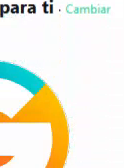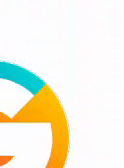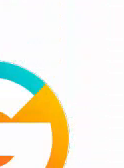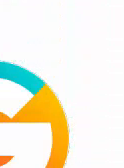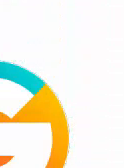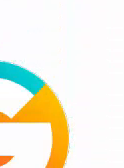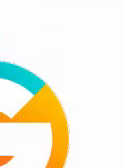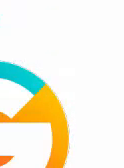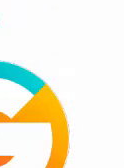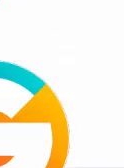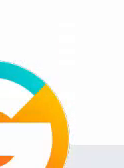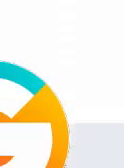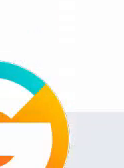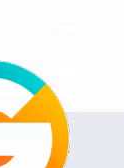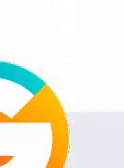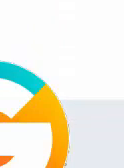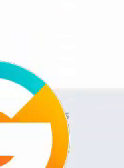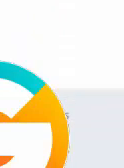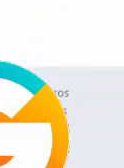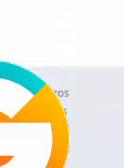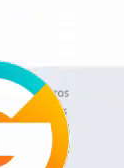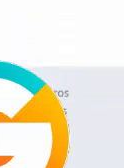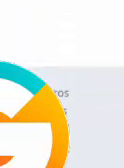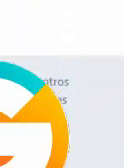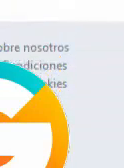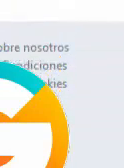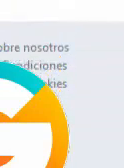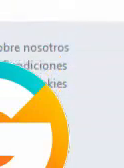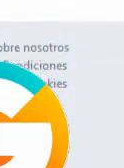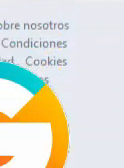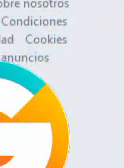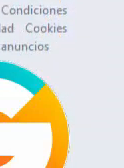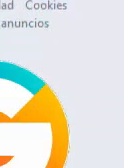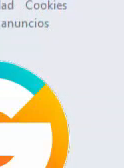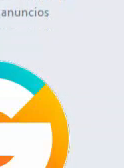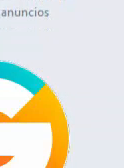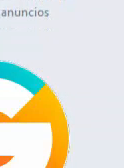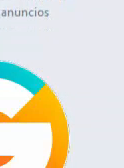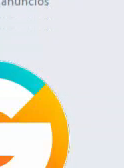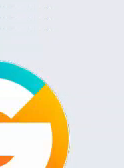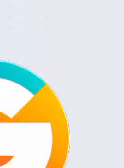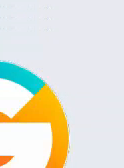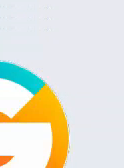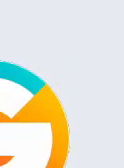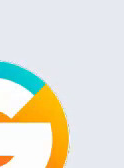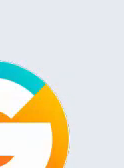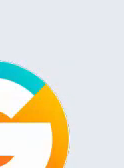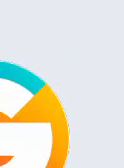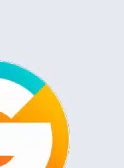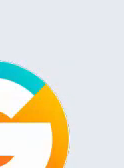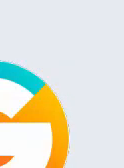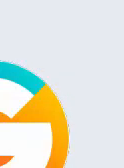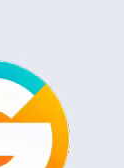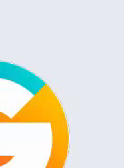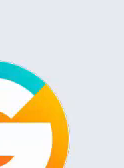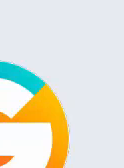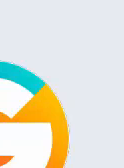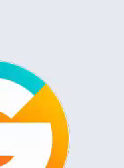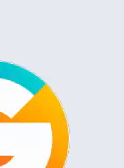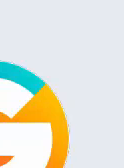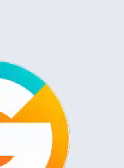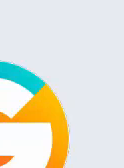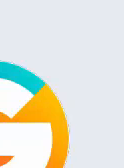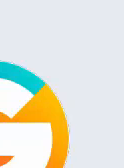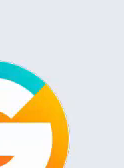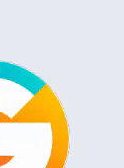del presidente Andrés Manuel López Obrador, el próximo 5 de mayo. Junto a la grabación, compartida originalmente en la cuenta